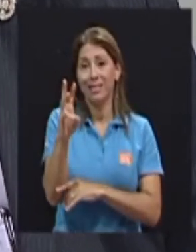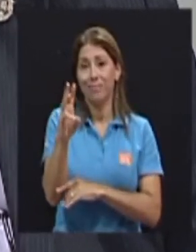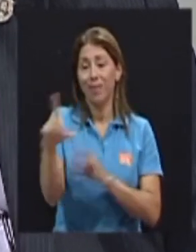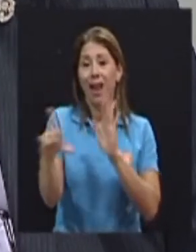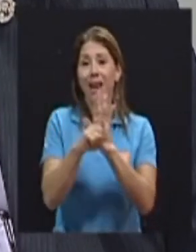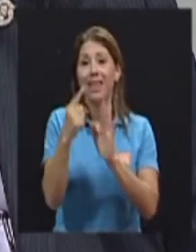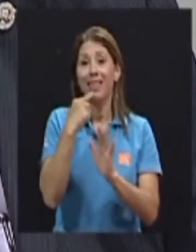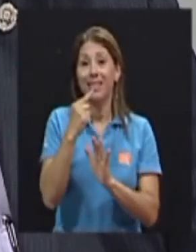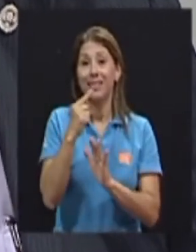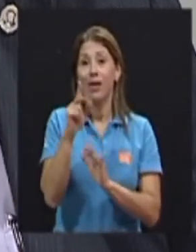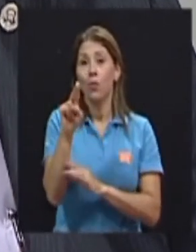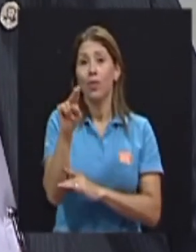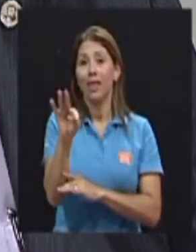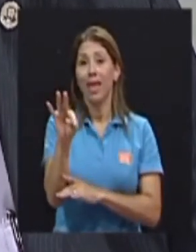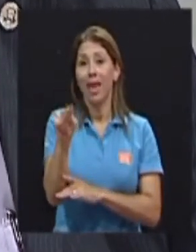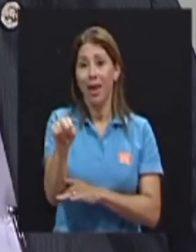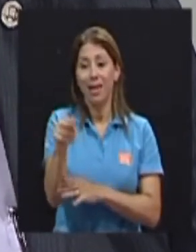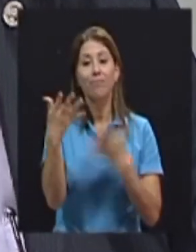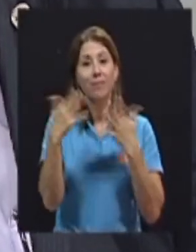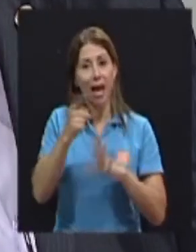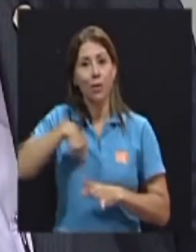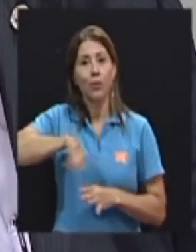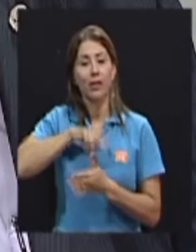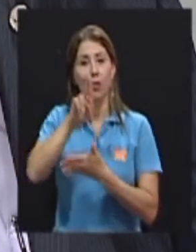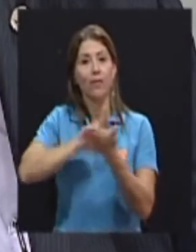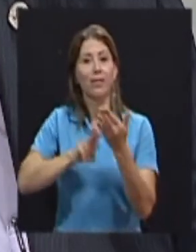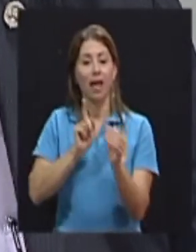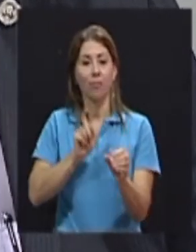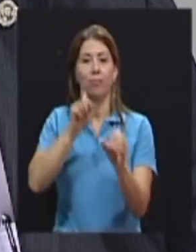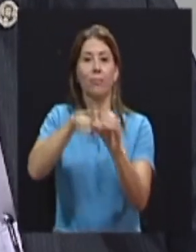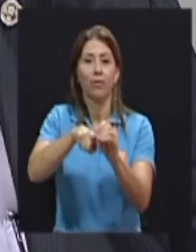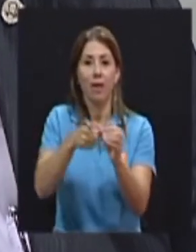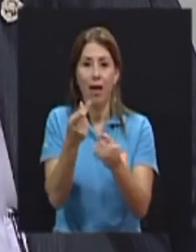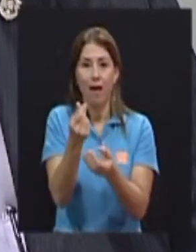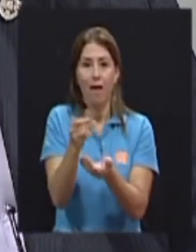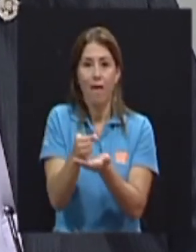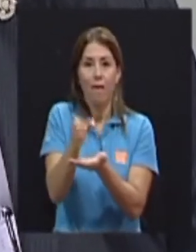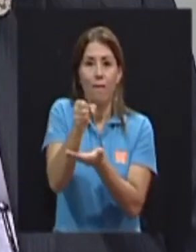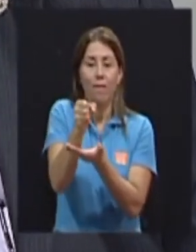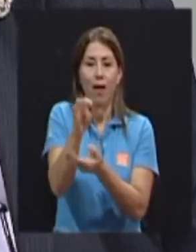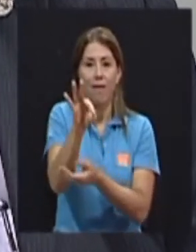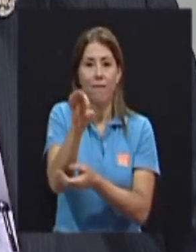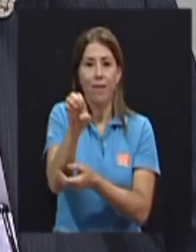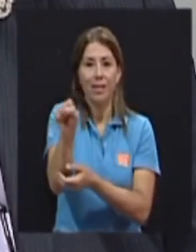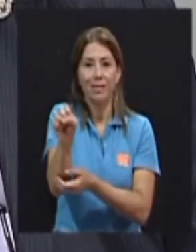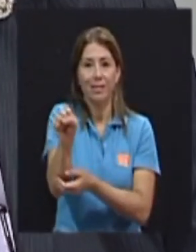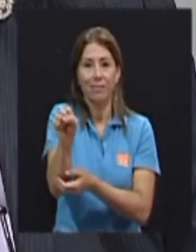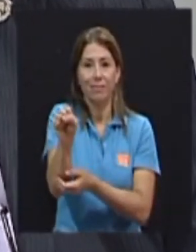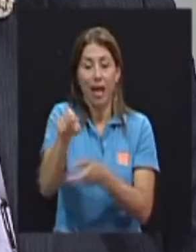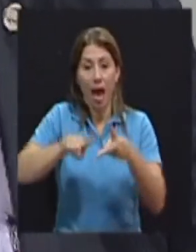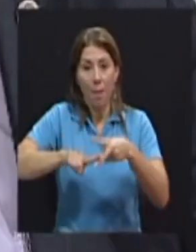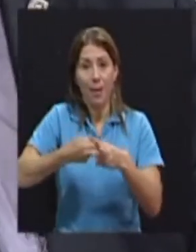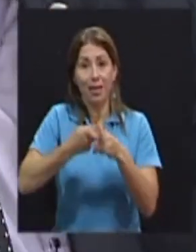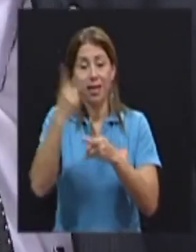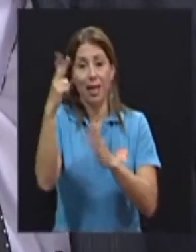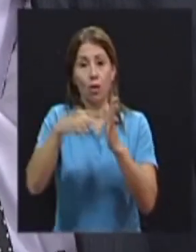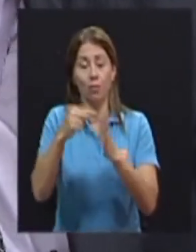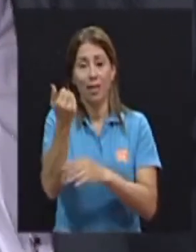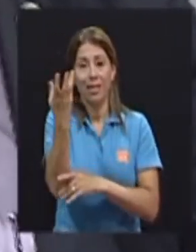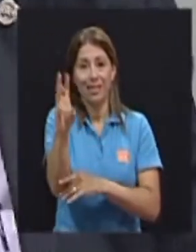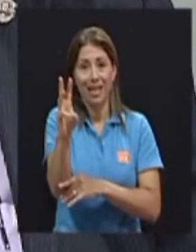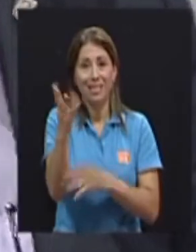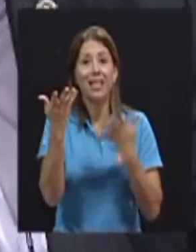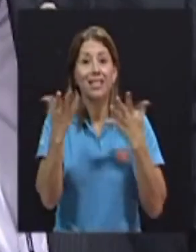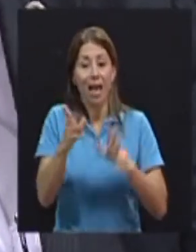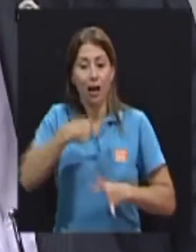estará incorporada al FES. Es decir, a partir del año 2016 los recursos presupuestarios de la universidad ya se van a incluir